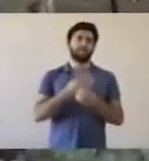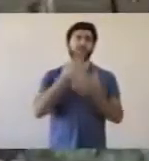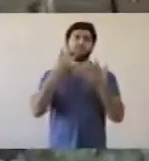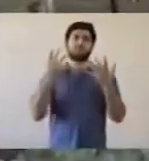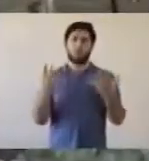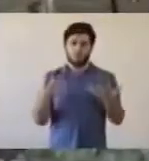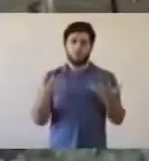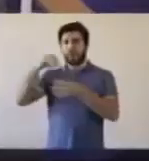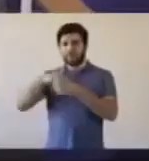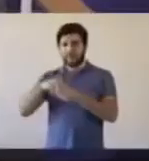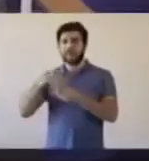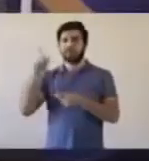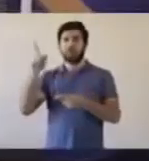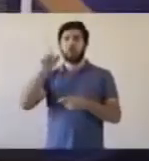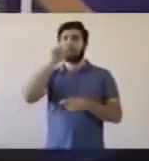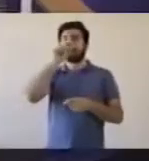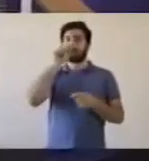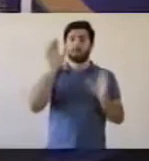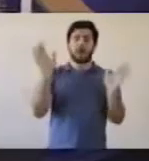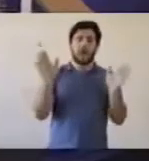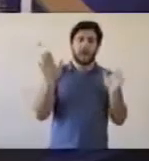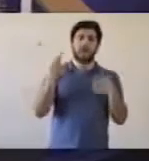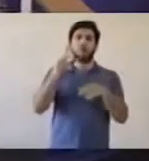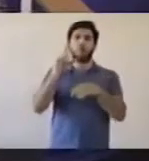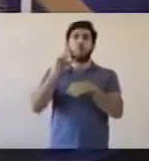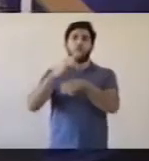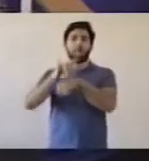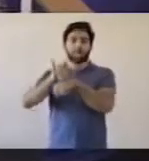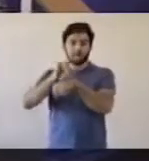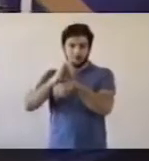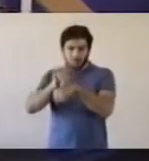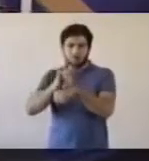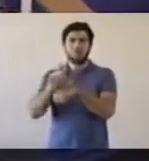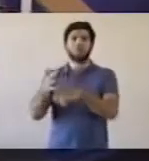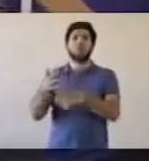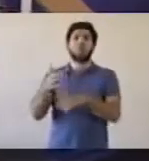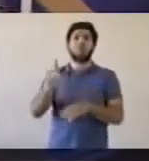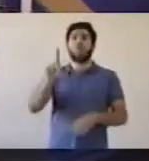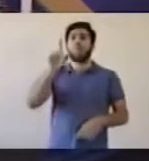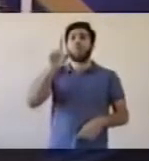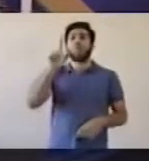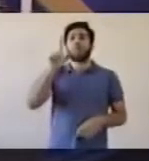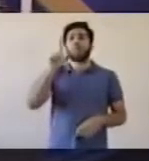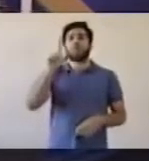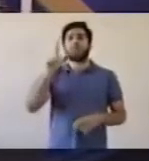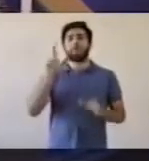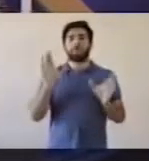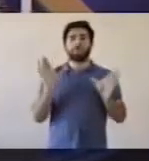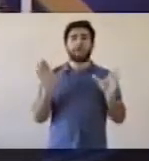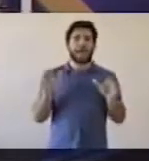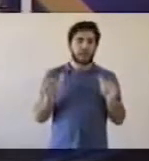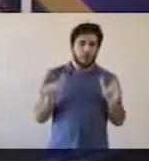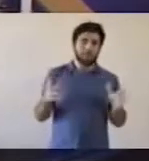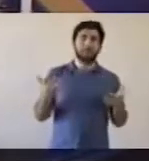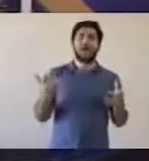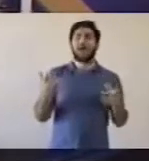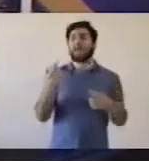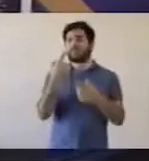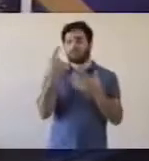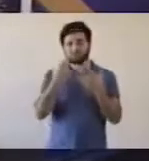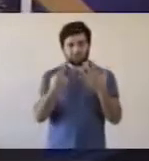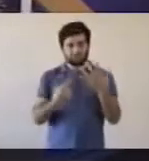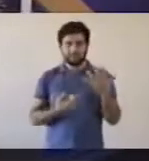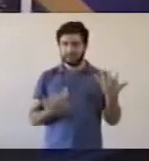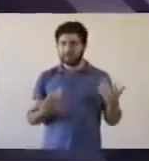colaborar nosotros? Estos bosques siempre puedan estar lindos. Pensemos, ¿qué podemos hacer?